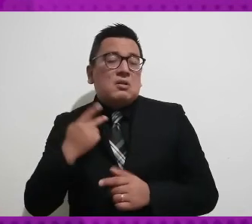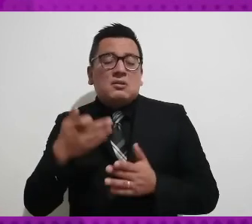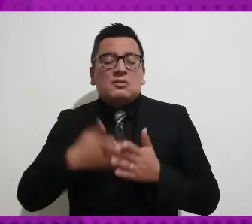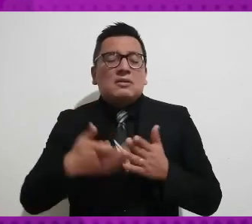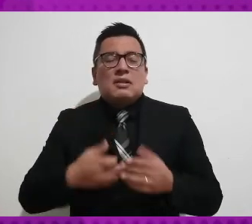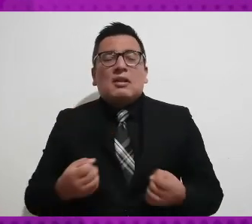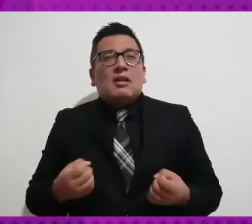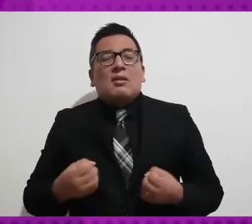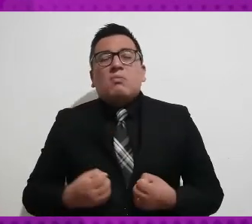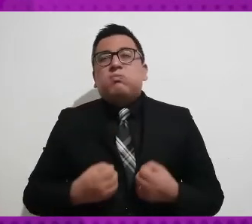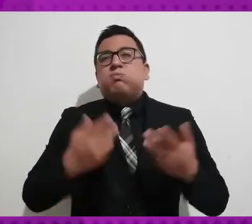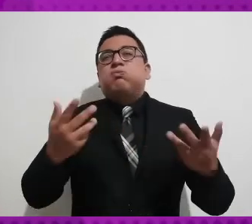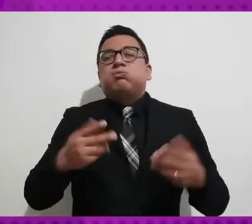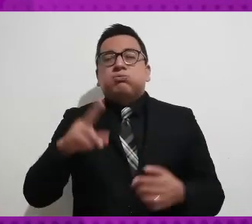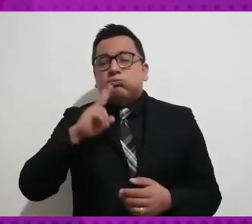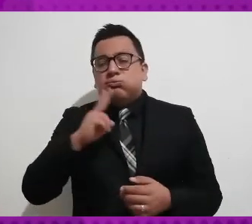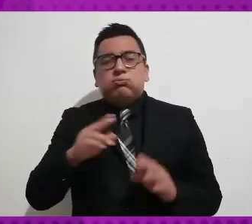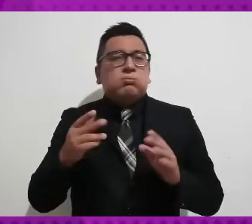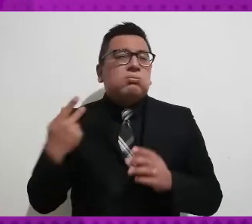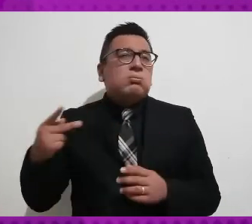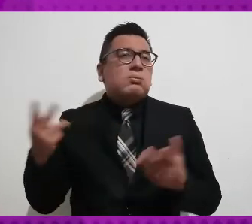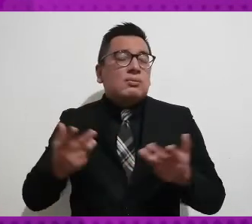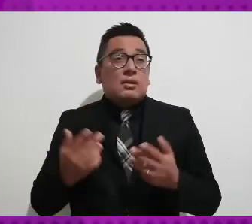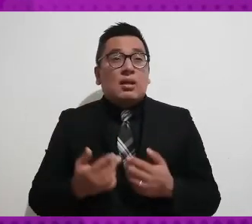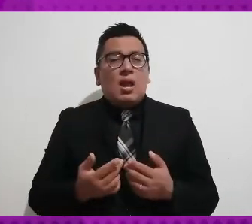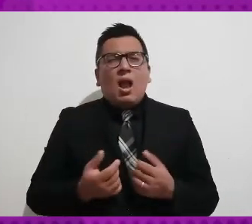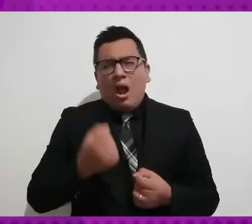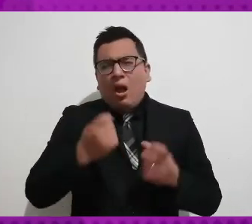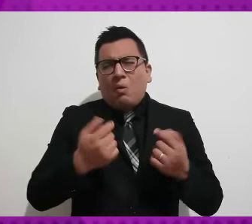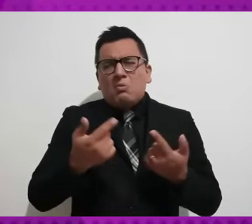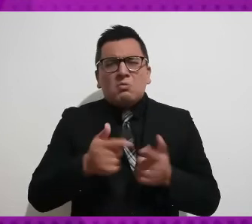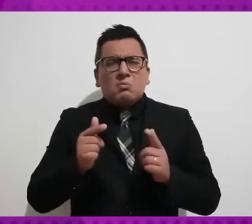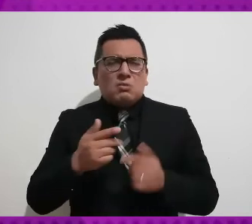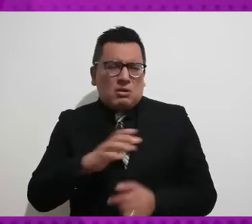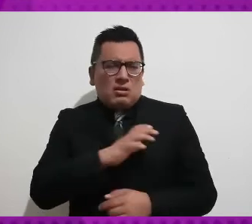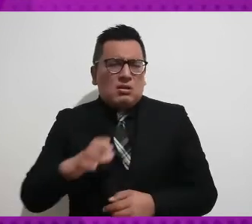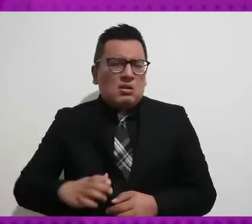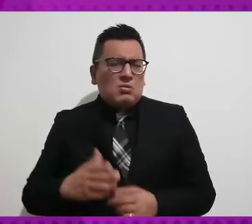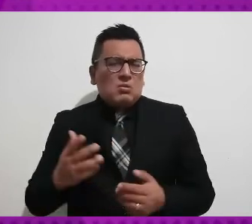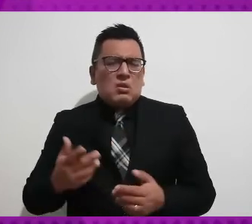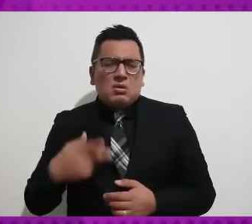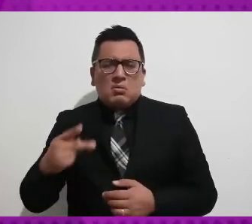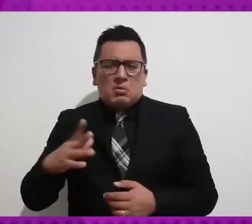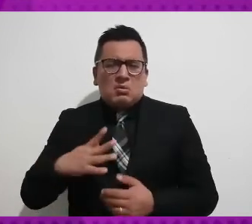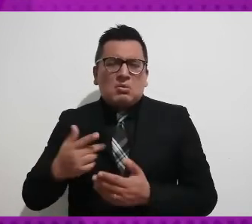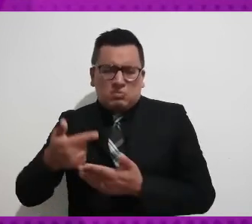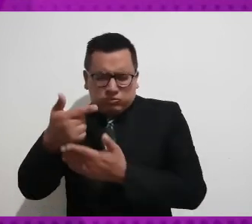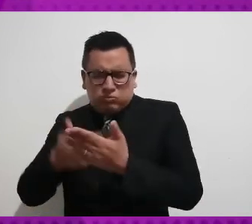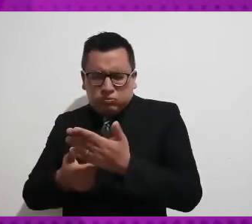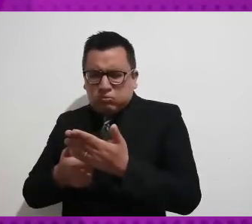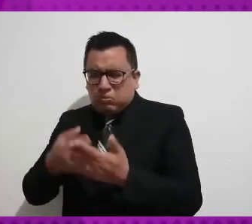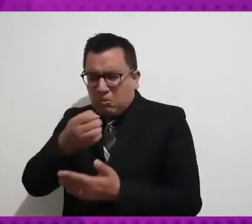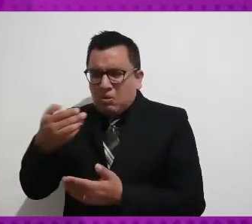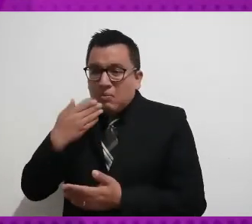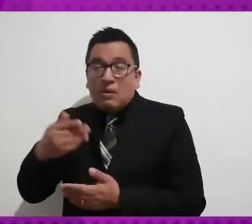abrirse realmente a decir lo que van a hacer, porque obviamente hay quien sí trae un plan de trabajo, pero pues ya es hasta que llegan al poder cuando te enteras qué es lo que